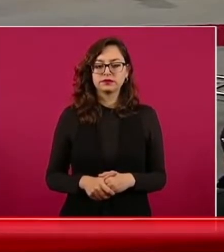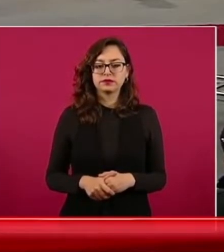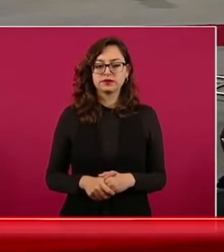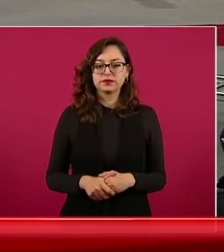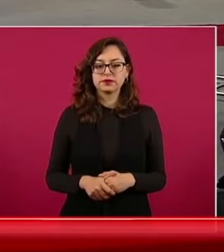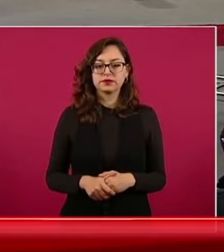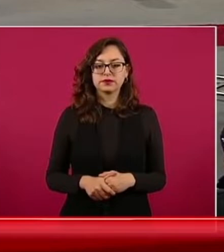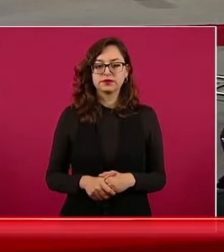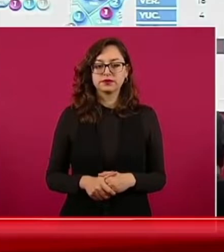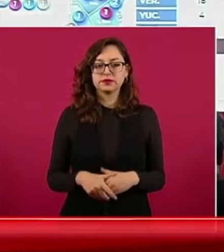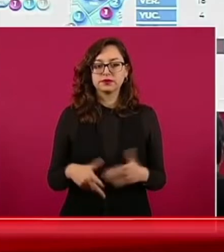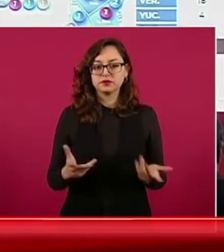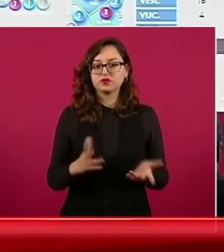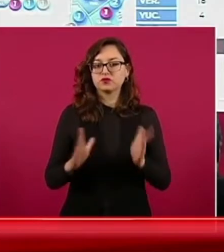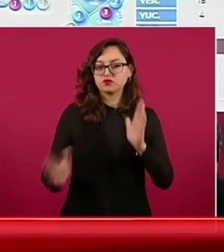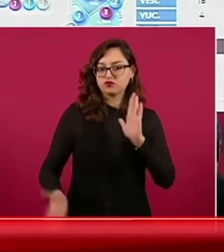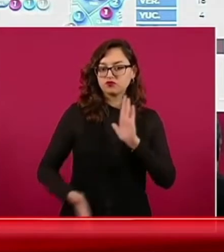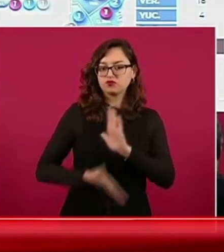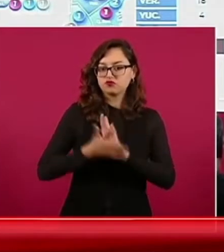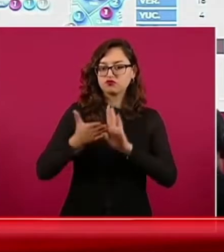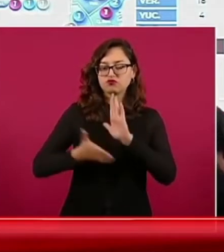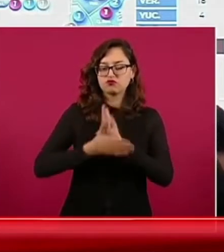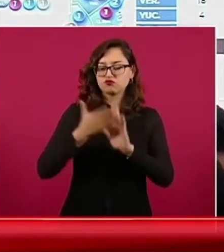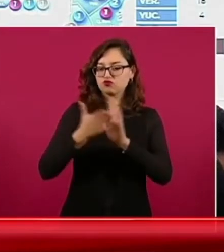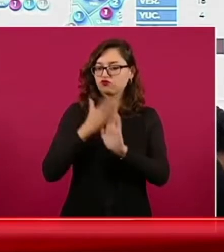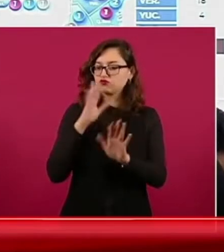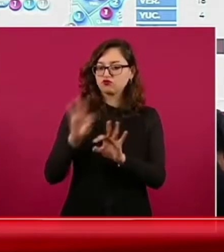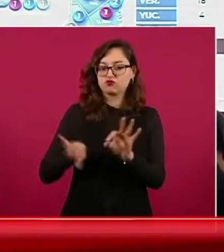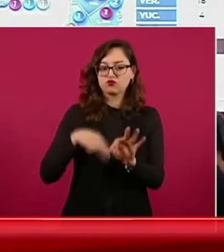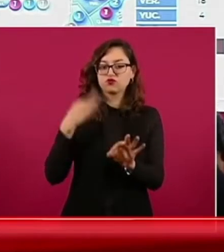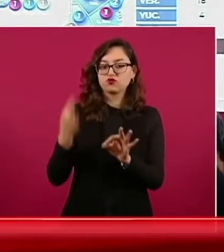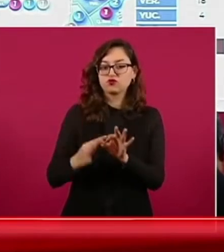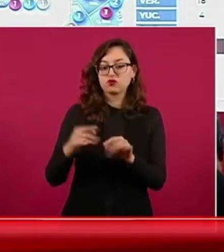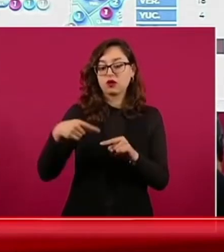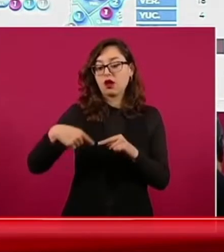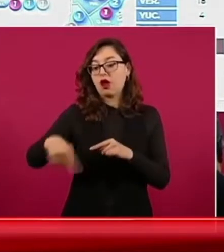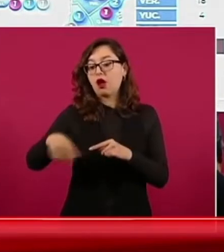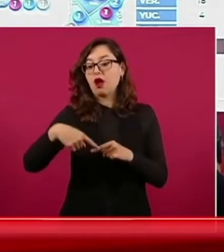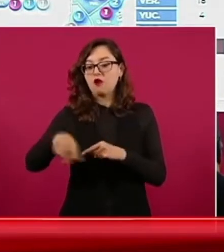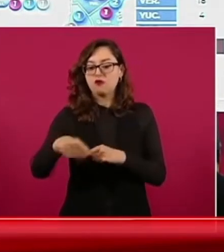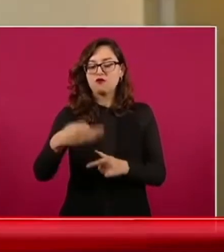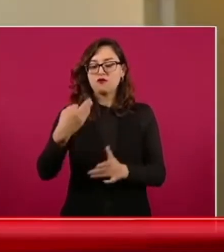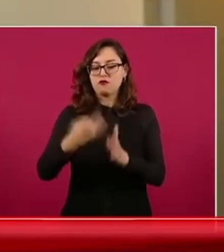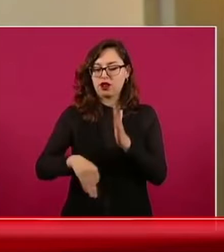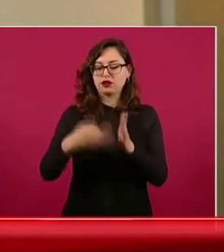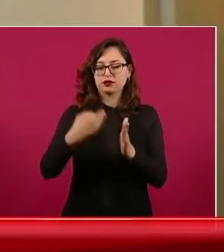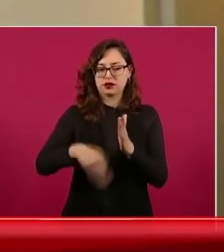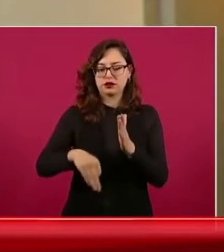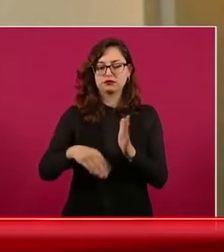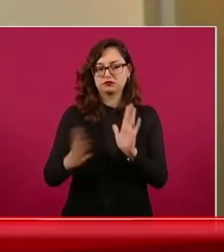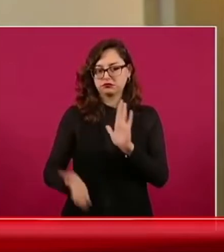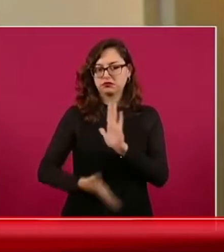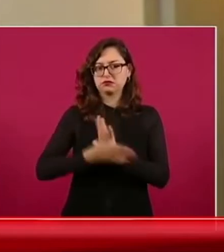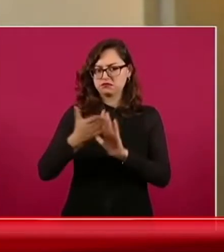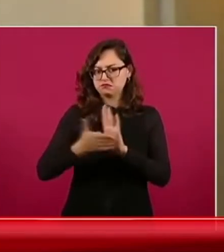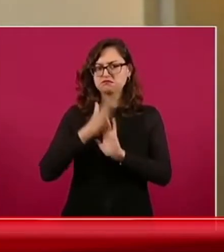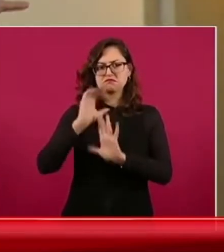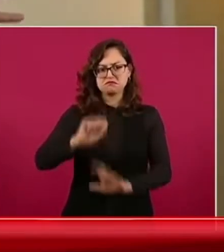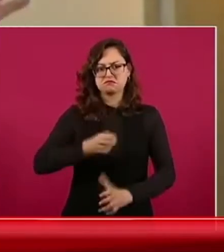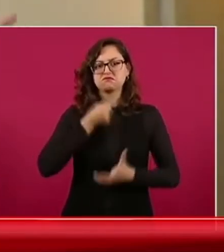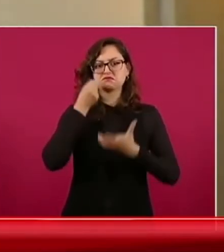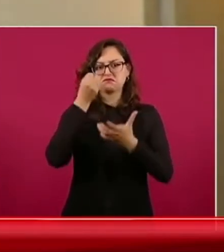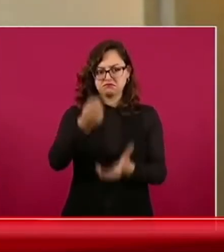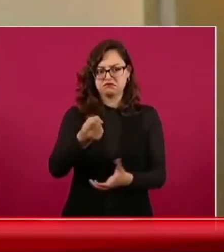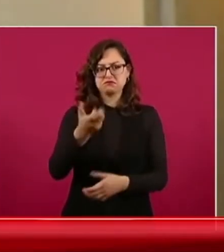ya las que faltan, que ya tienen también contemplado presupuesto, van